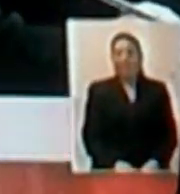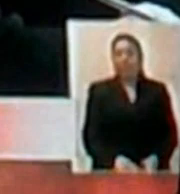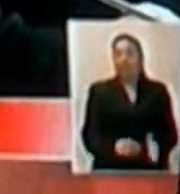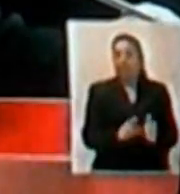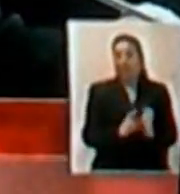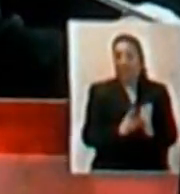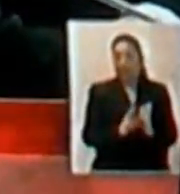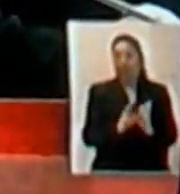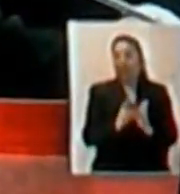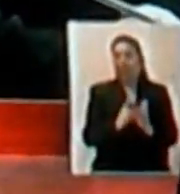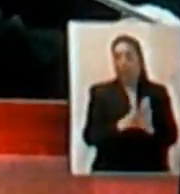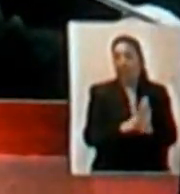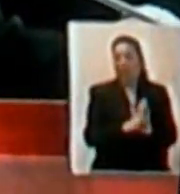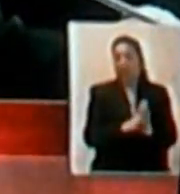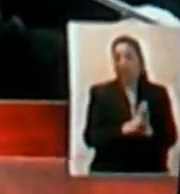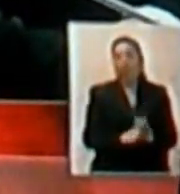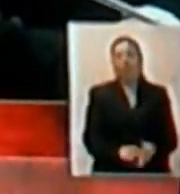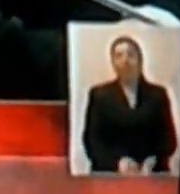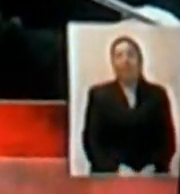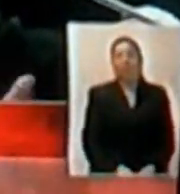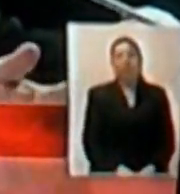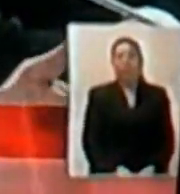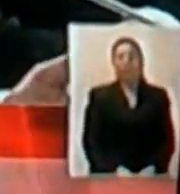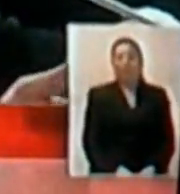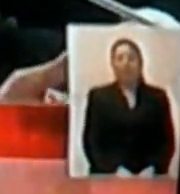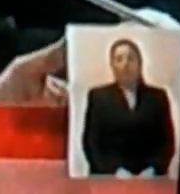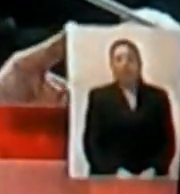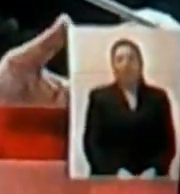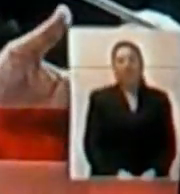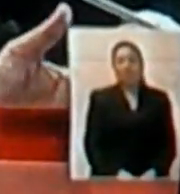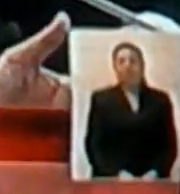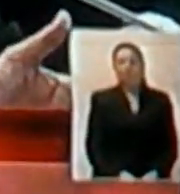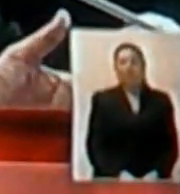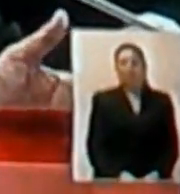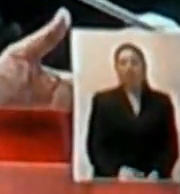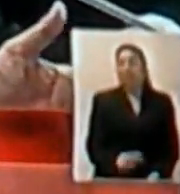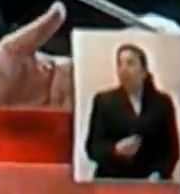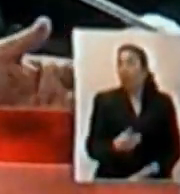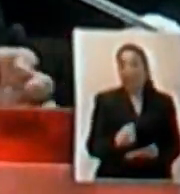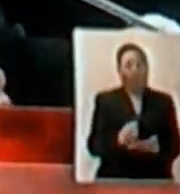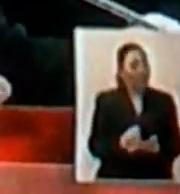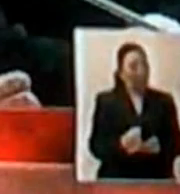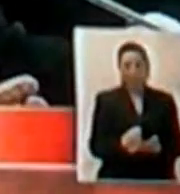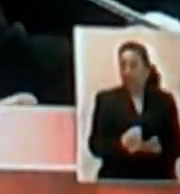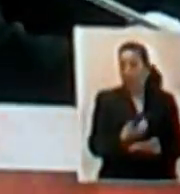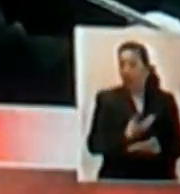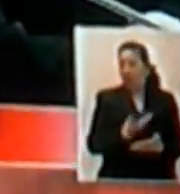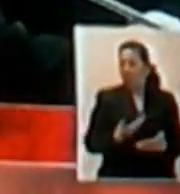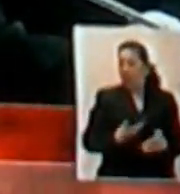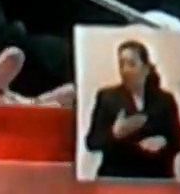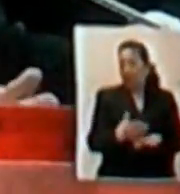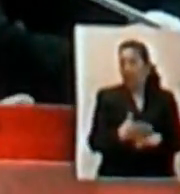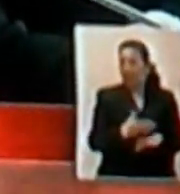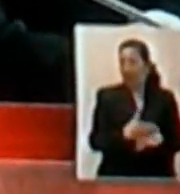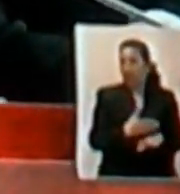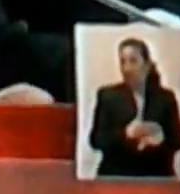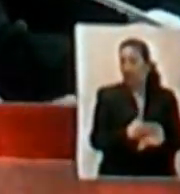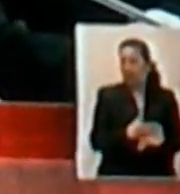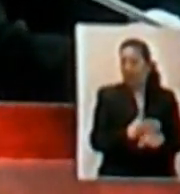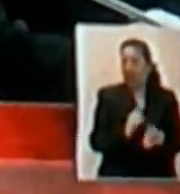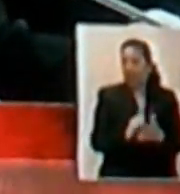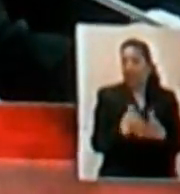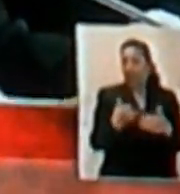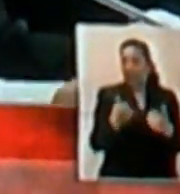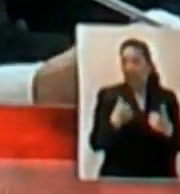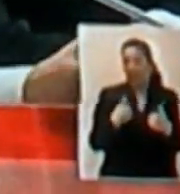el decreto ley, en el 92, es evidente que no ayudaba a promover el desarrollo de la pesca artesanal, más bien muy